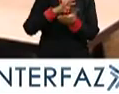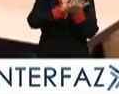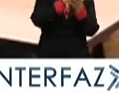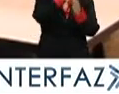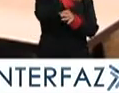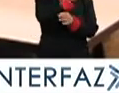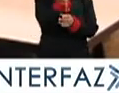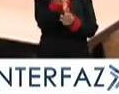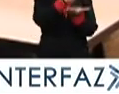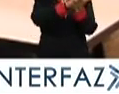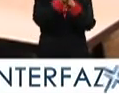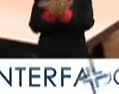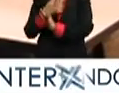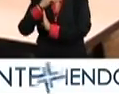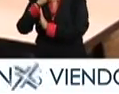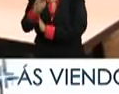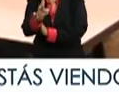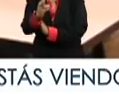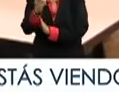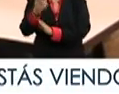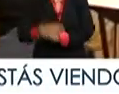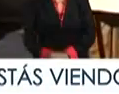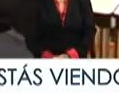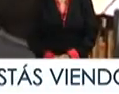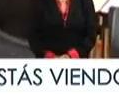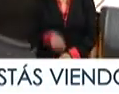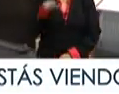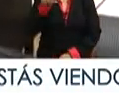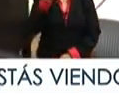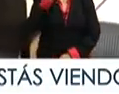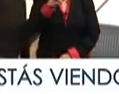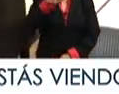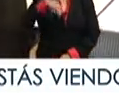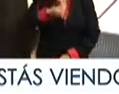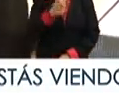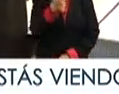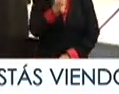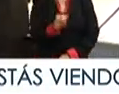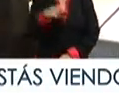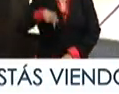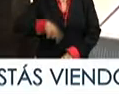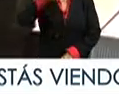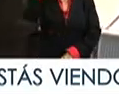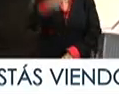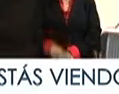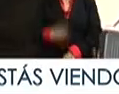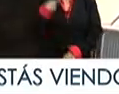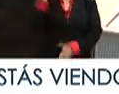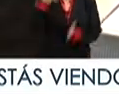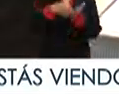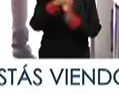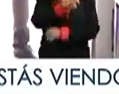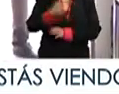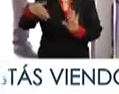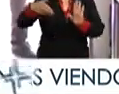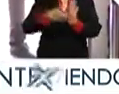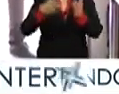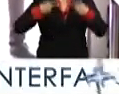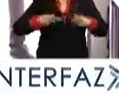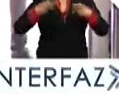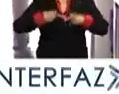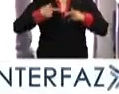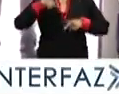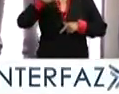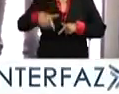verbalizarnos la información plasmada en la pantalla. De acuerdo con el INEGI, en nuestro país casi 1.300.000